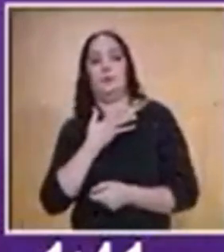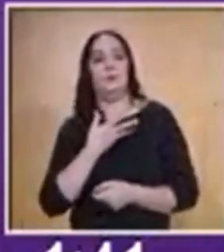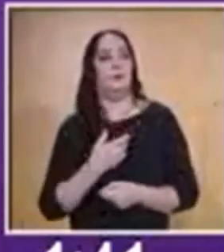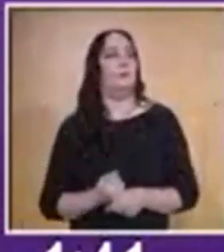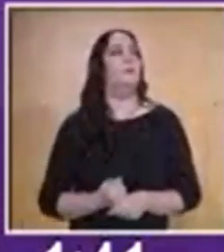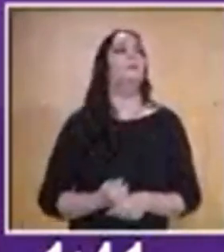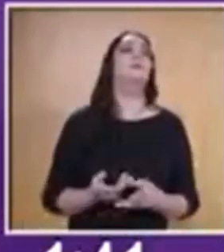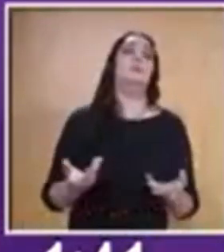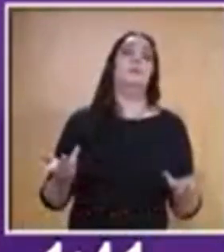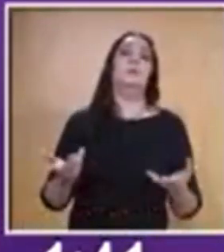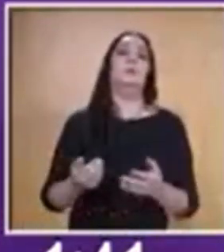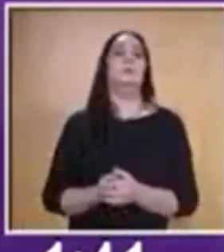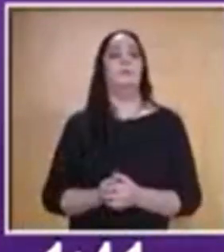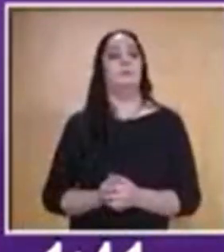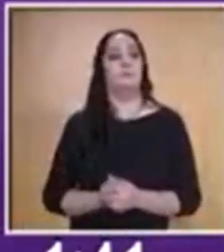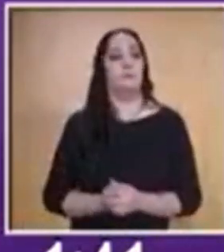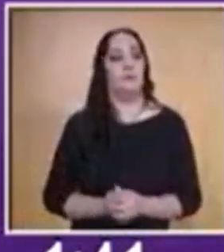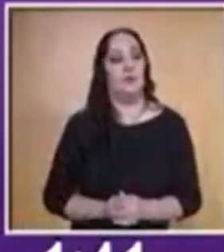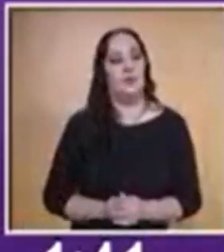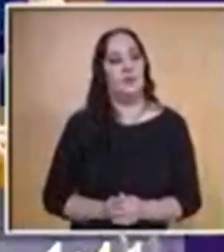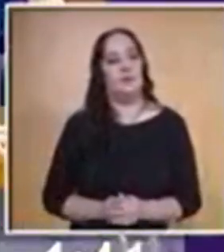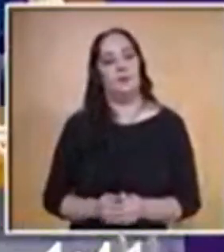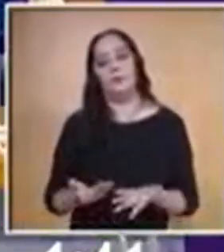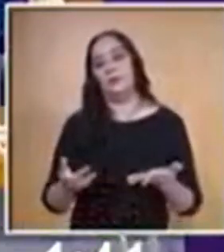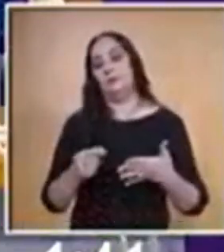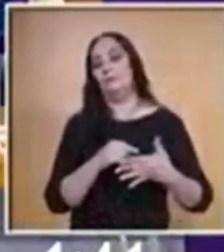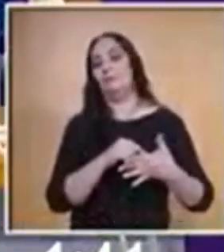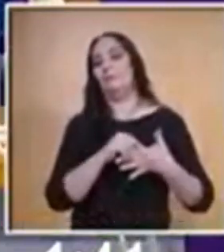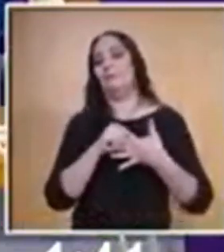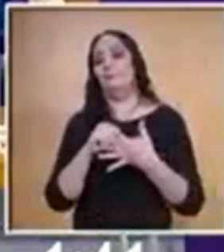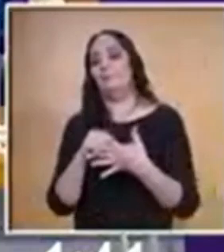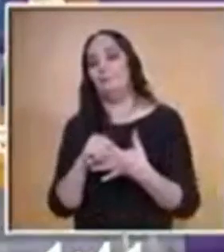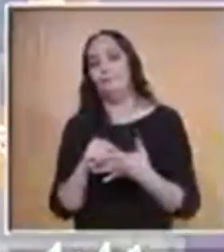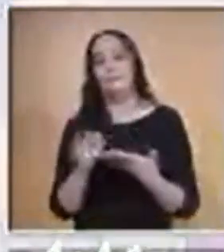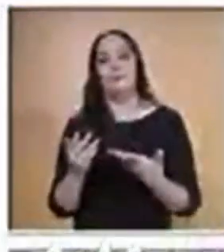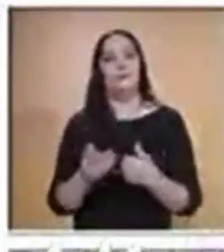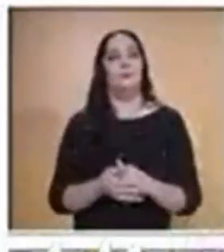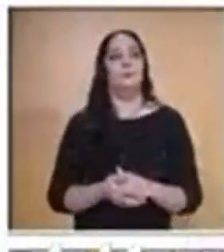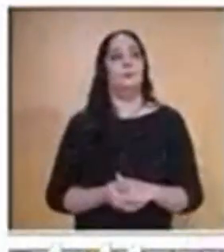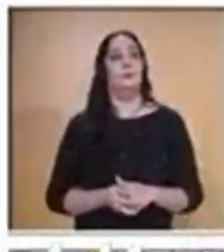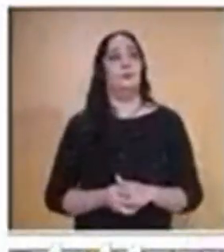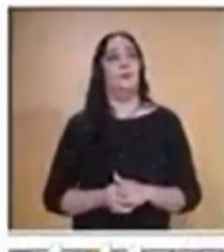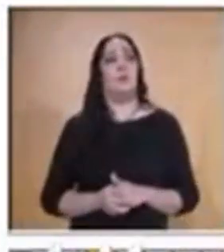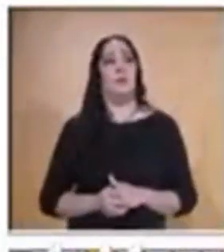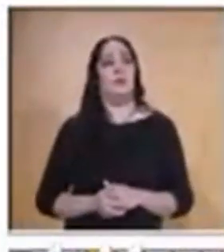miren, bueno, antes de continuar, vamos a presentarles un